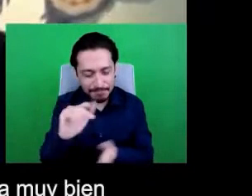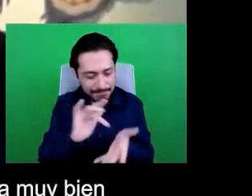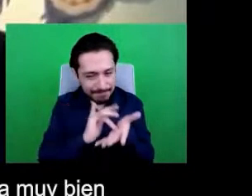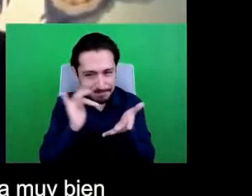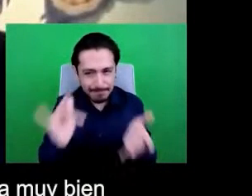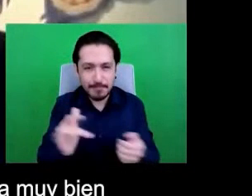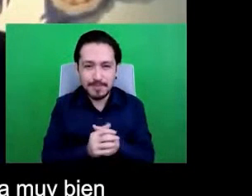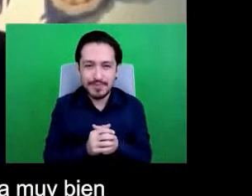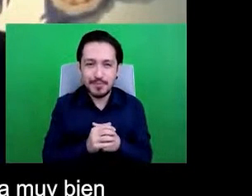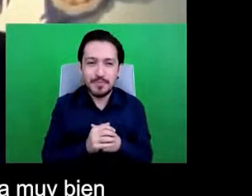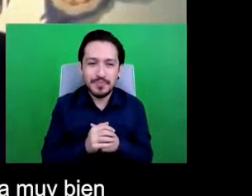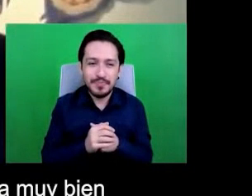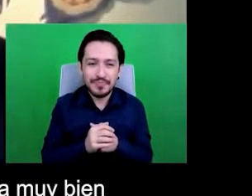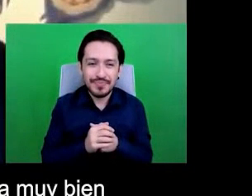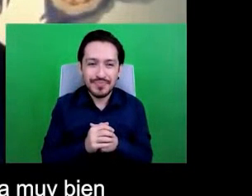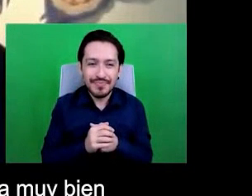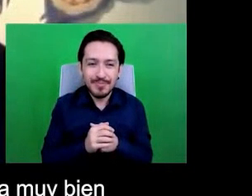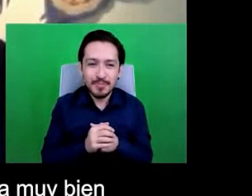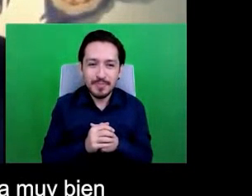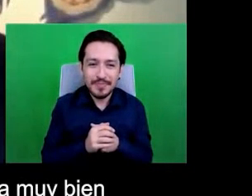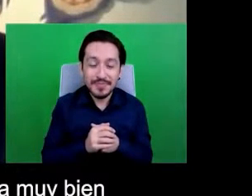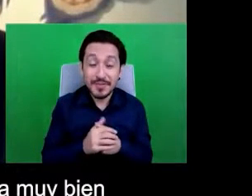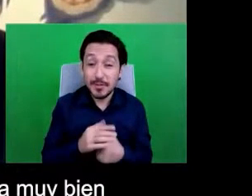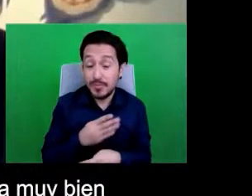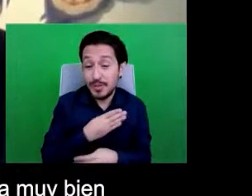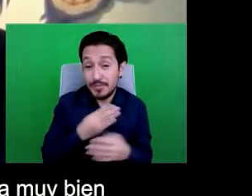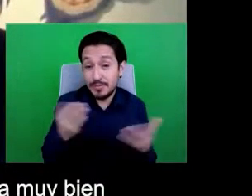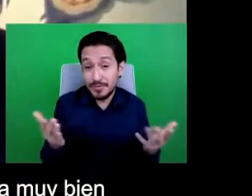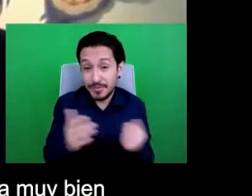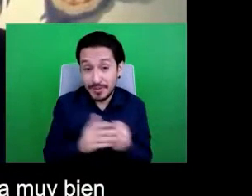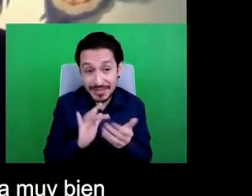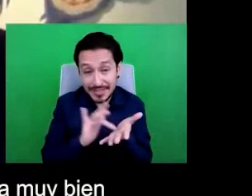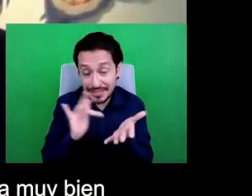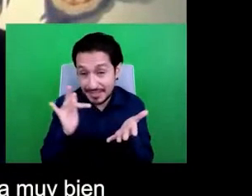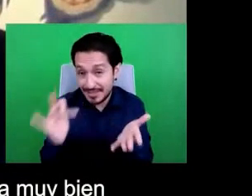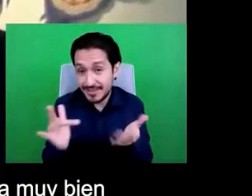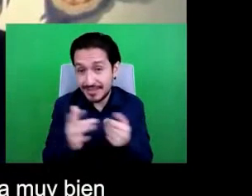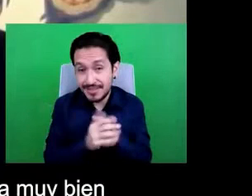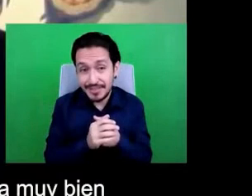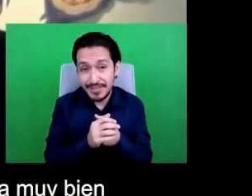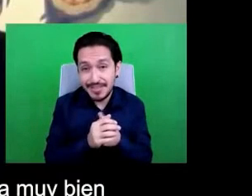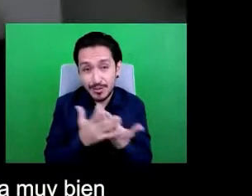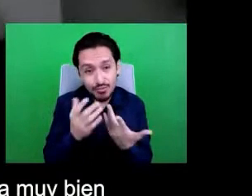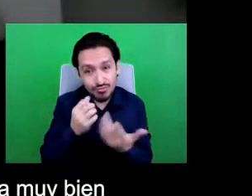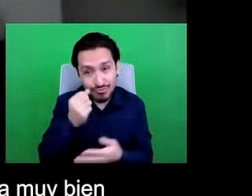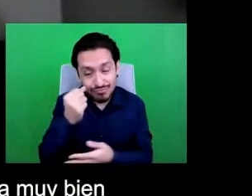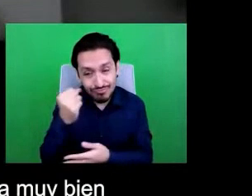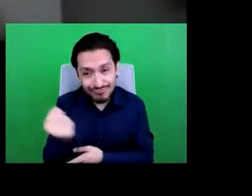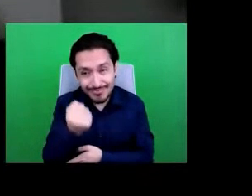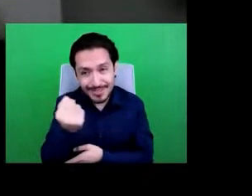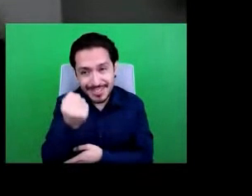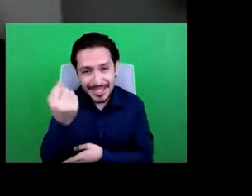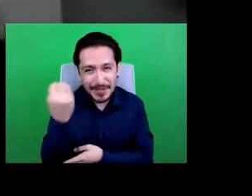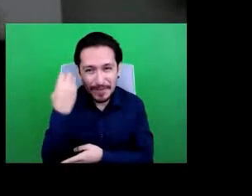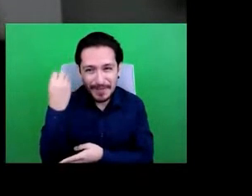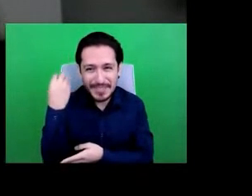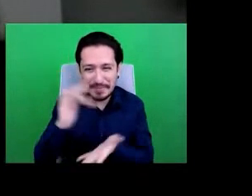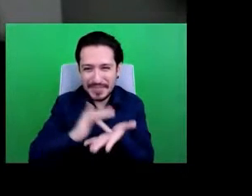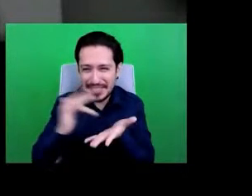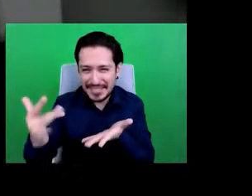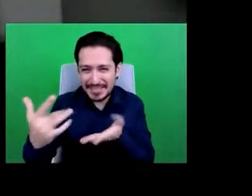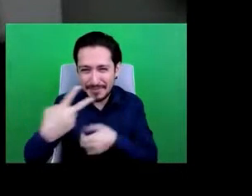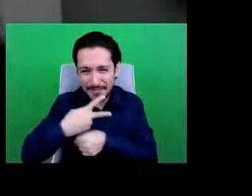Okay, well, I wish you good luck for the rest bueno, of you. Bueno, pues muchas gracias y les deseo que les vaya muy bien en su conferencia y gracias por invitarme a participar.